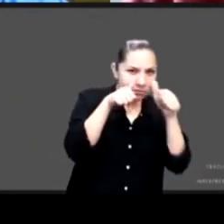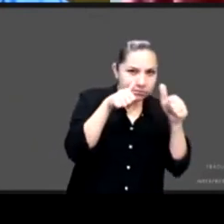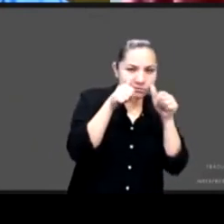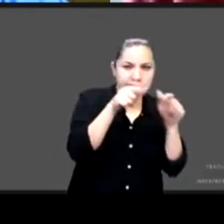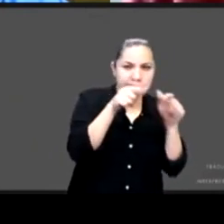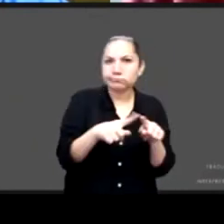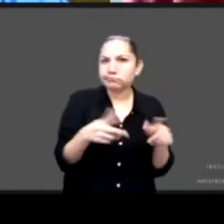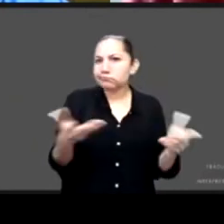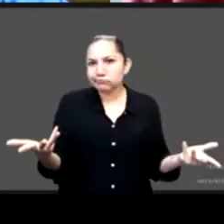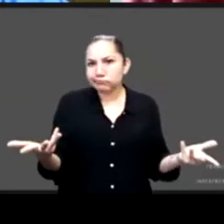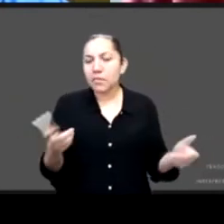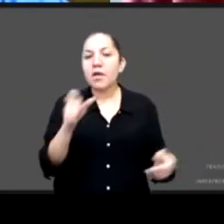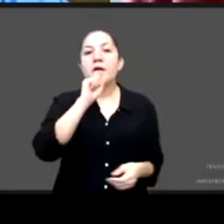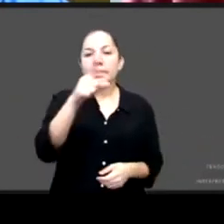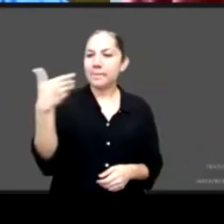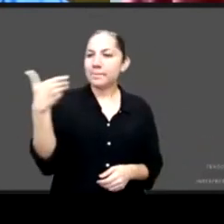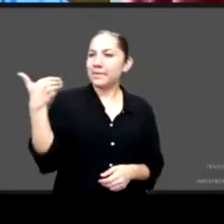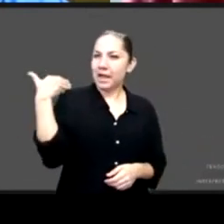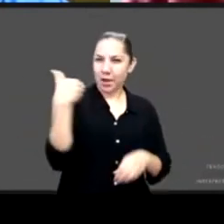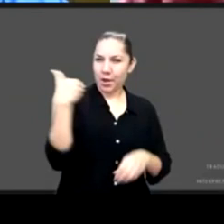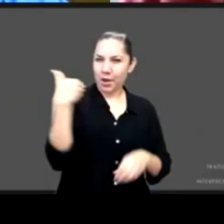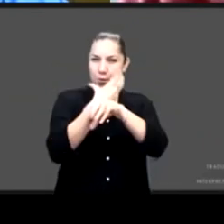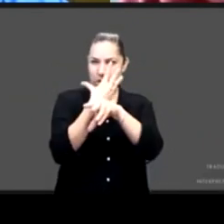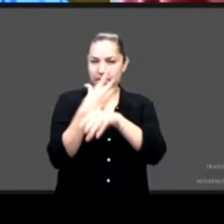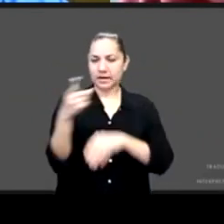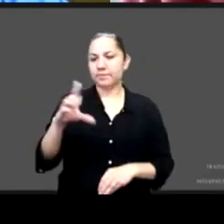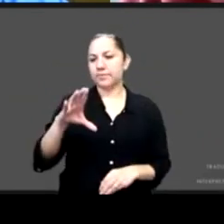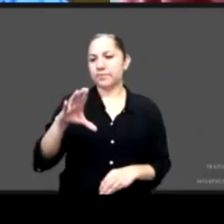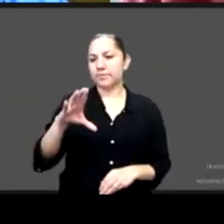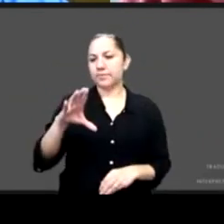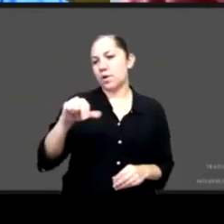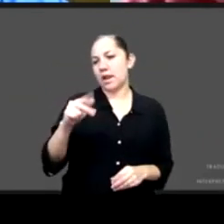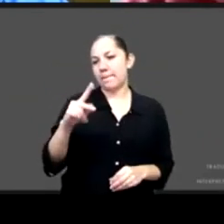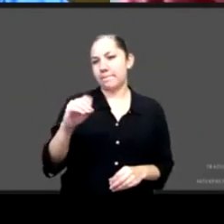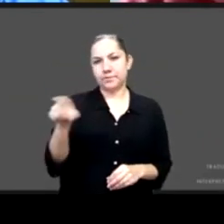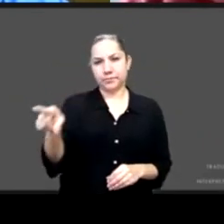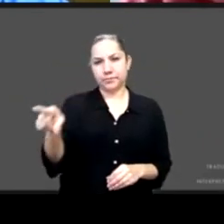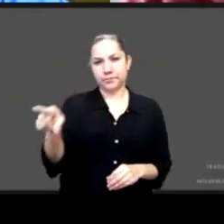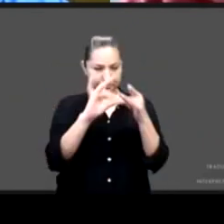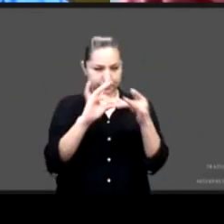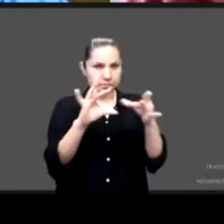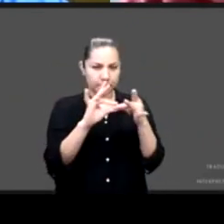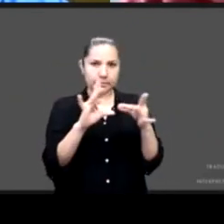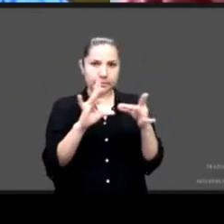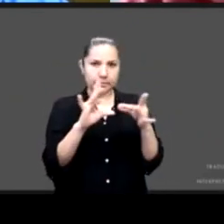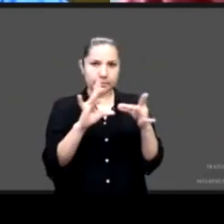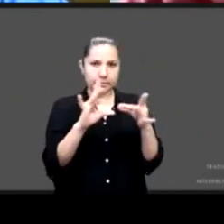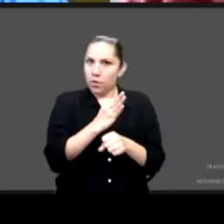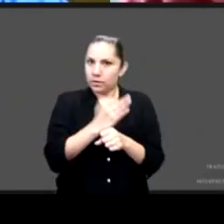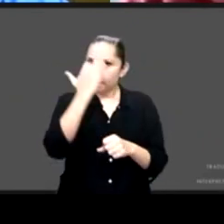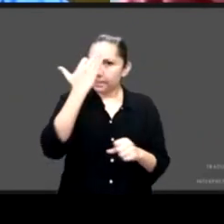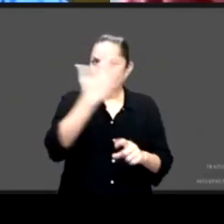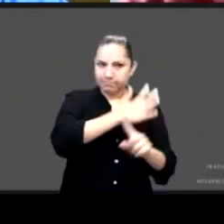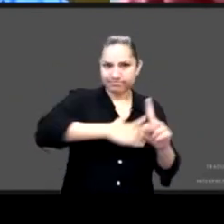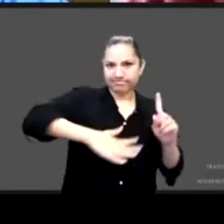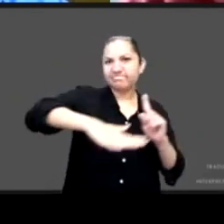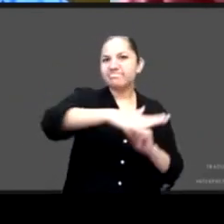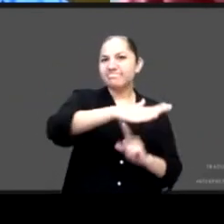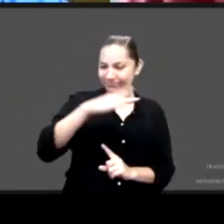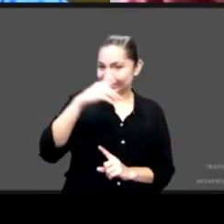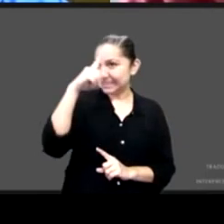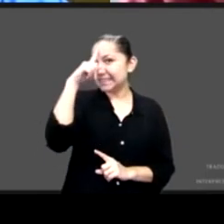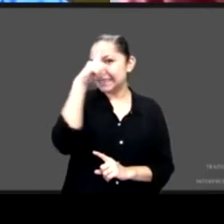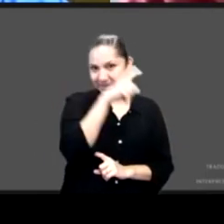nos presentaba un panorama muy complejo, Fer, en el sentido de que ahorita todos y todas están encerrados